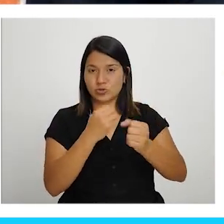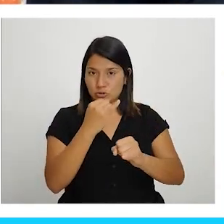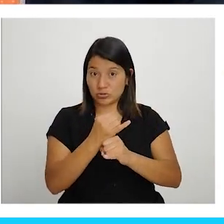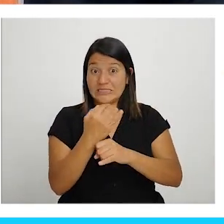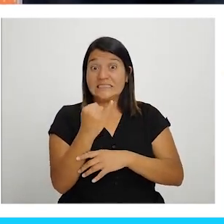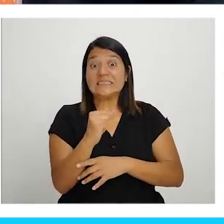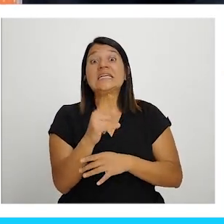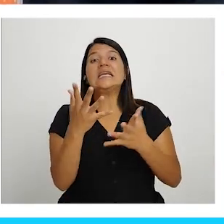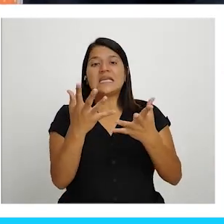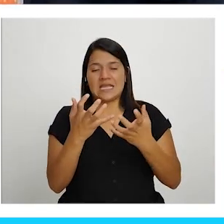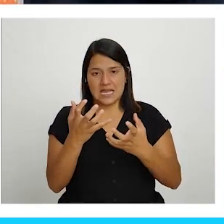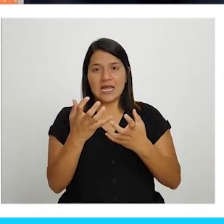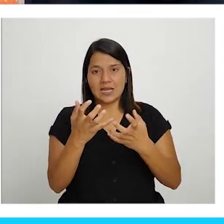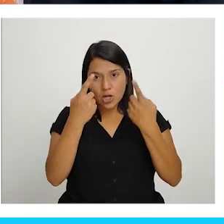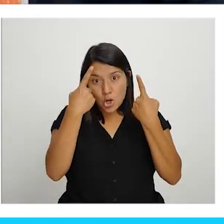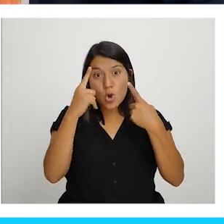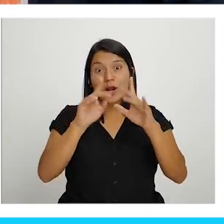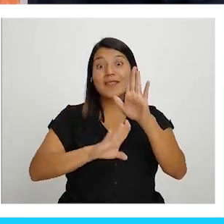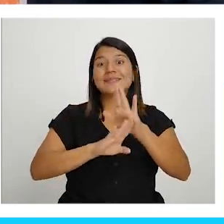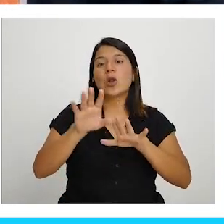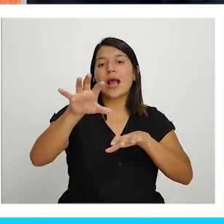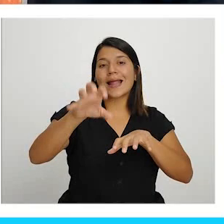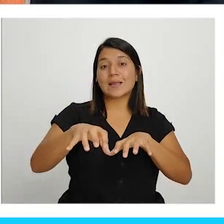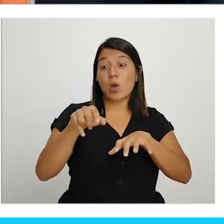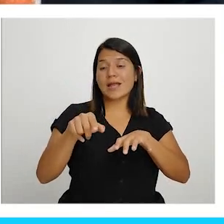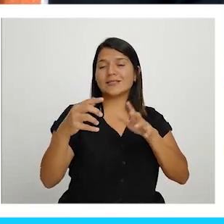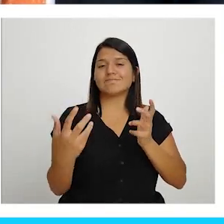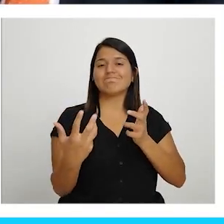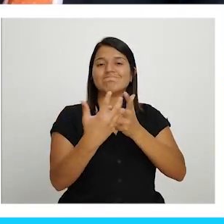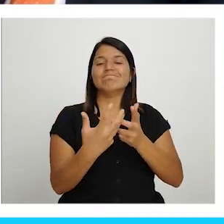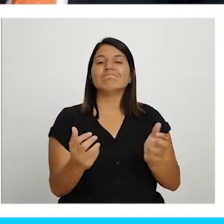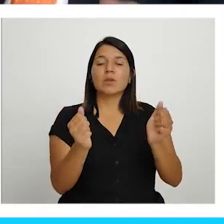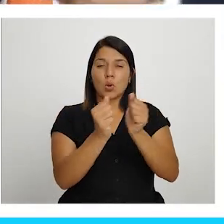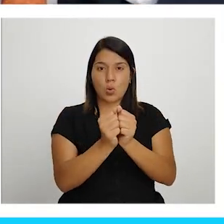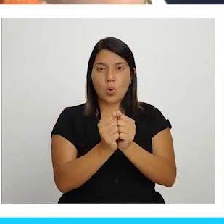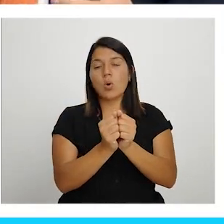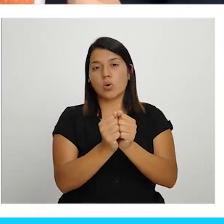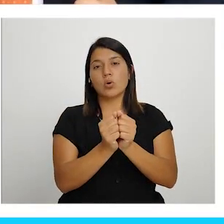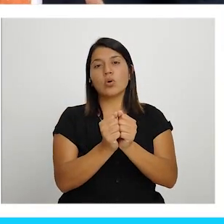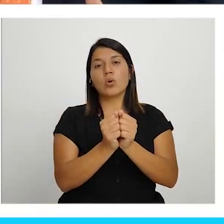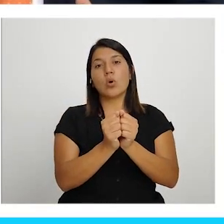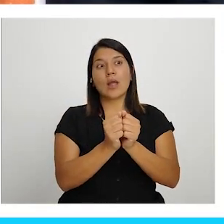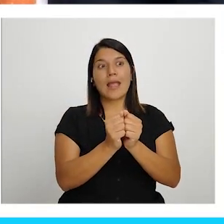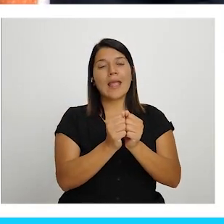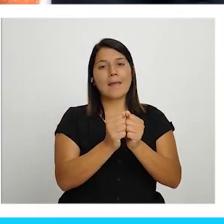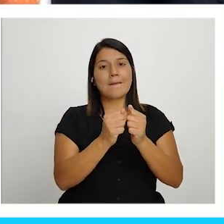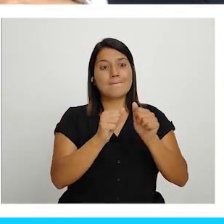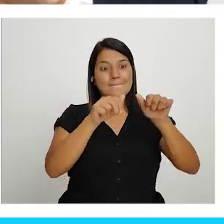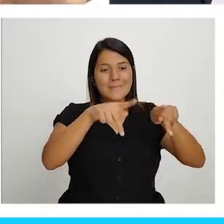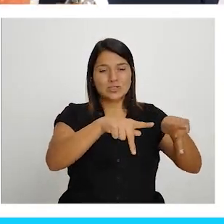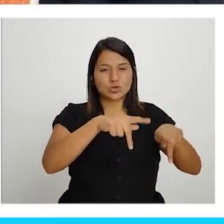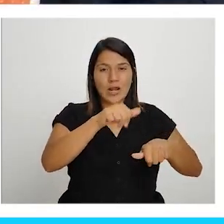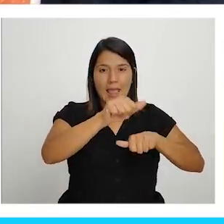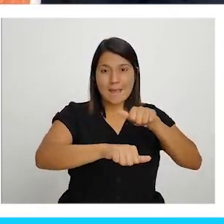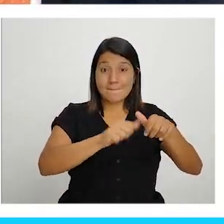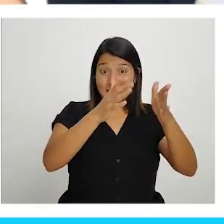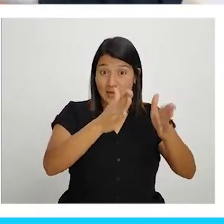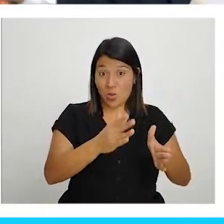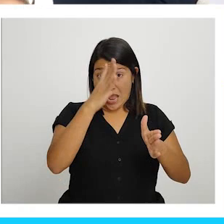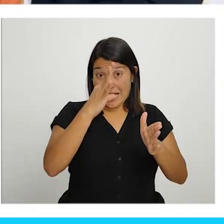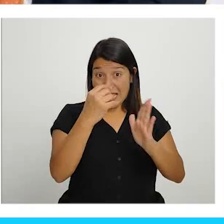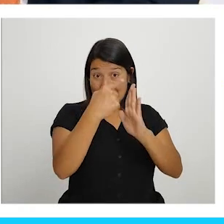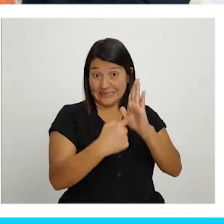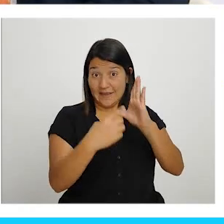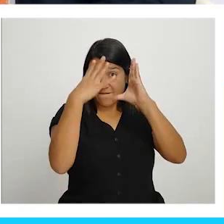quieren ser un cantón amigable con el surgimiento de los emprendedores. Creo que eso es un material que es de